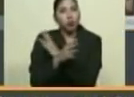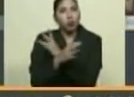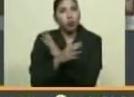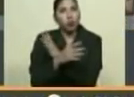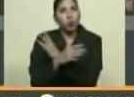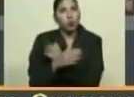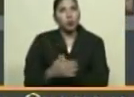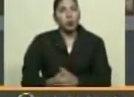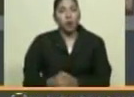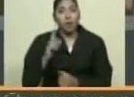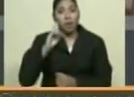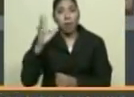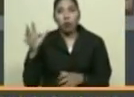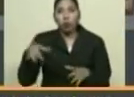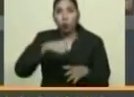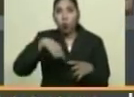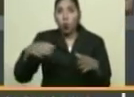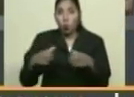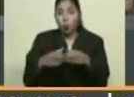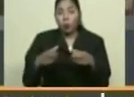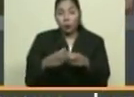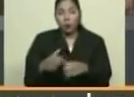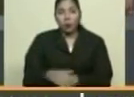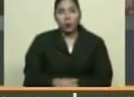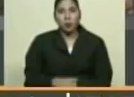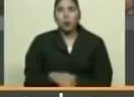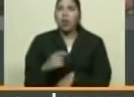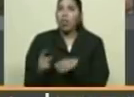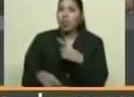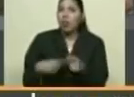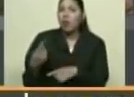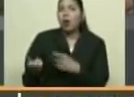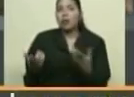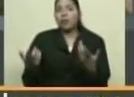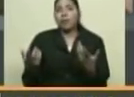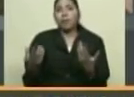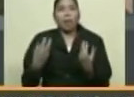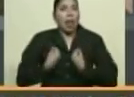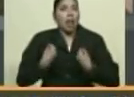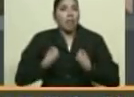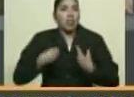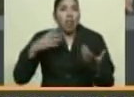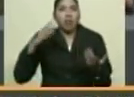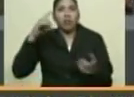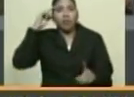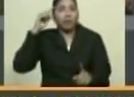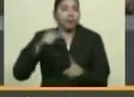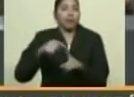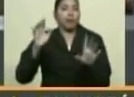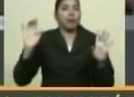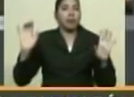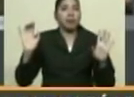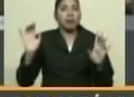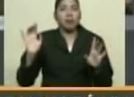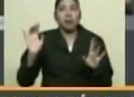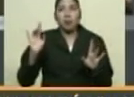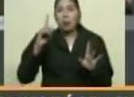béisbol. Y luego pues la vida nos puso al lado de él durante muchos